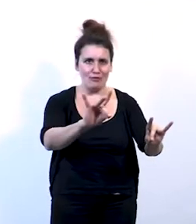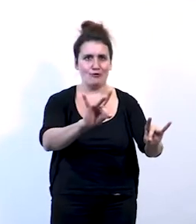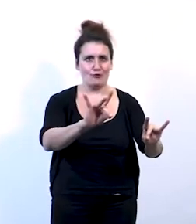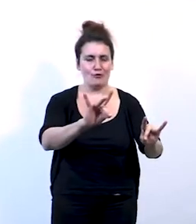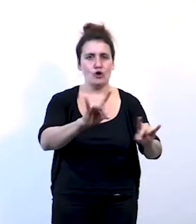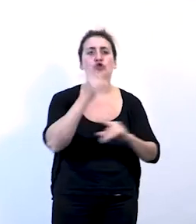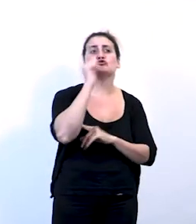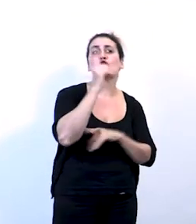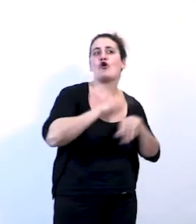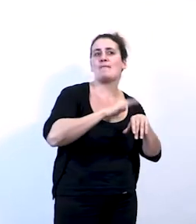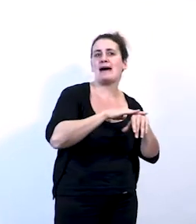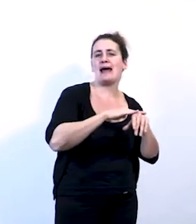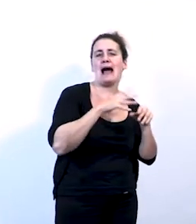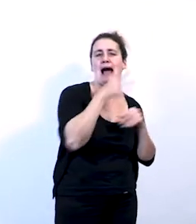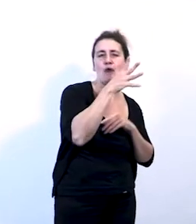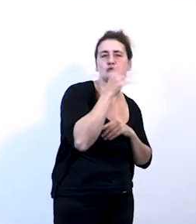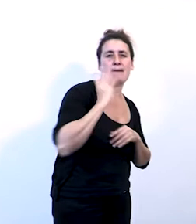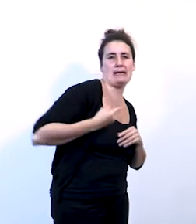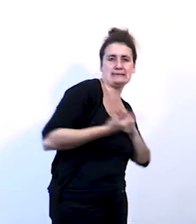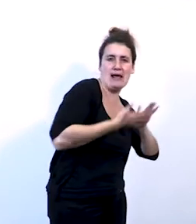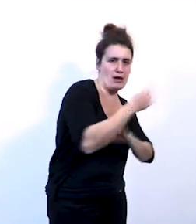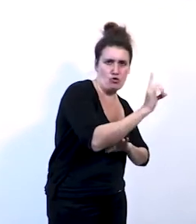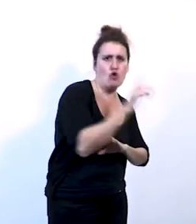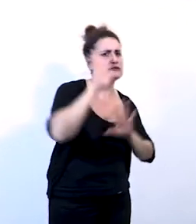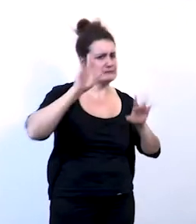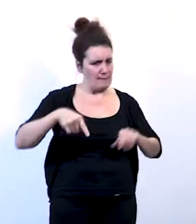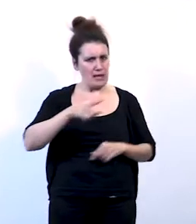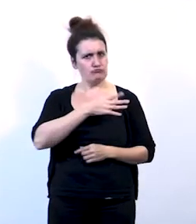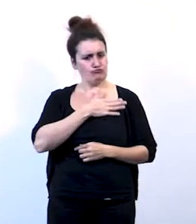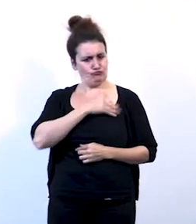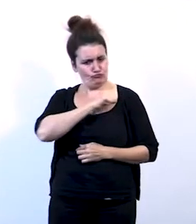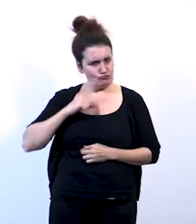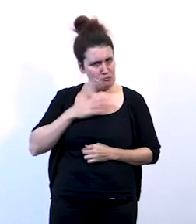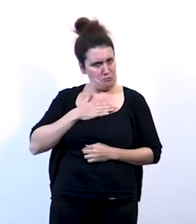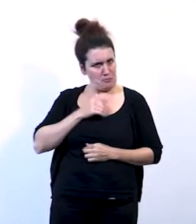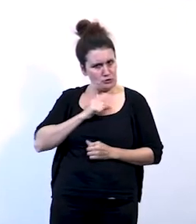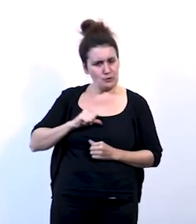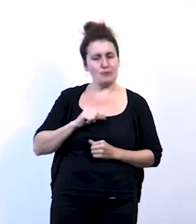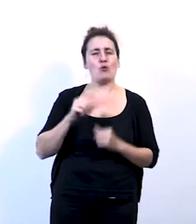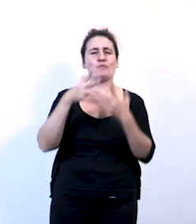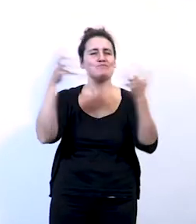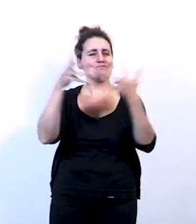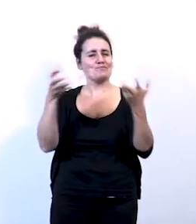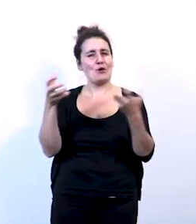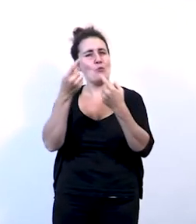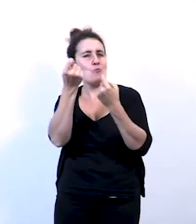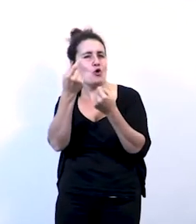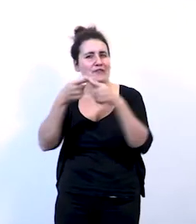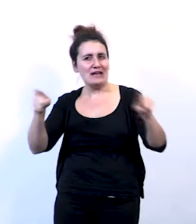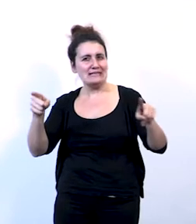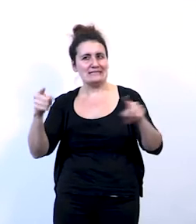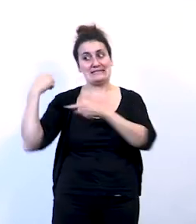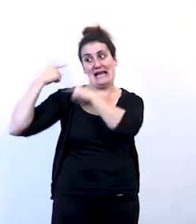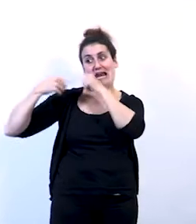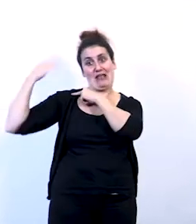para hablar de la causa palestina, también para hablar de ellas mismas. Y tienen mensajes un poco diferentes a los que la generación de